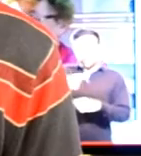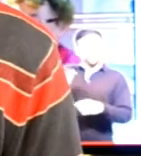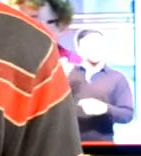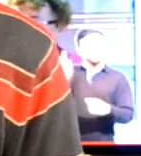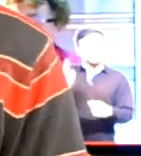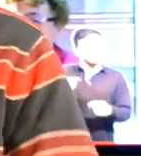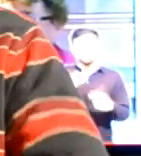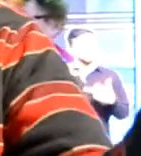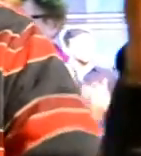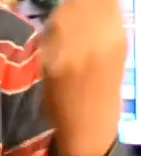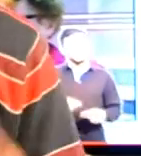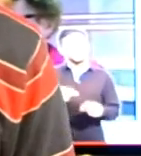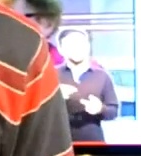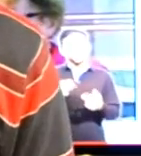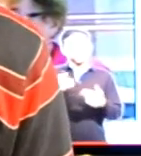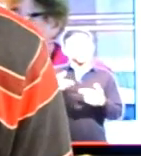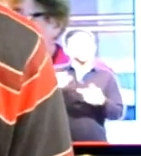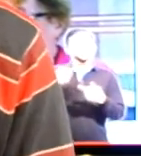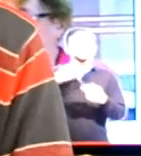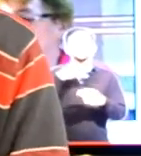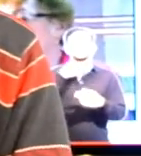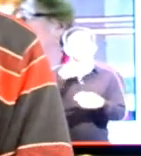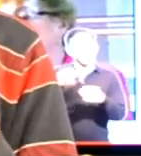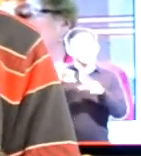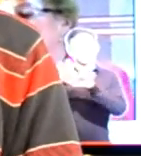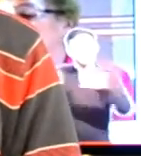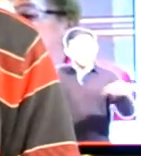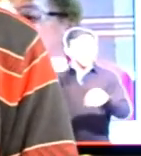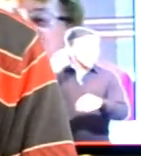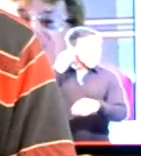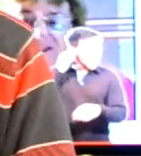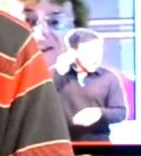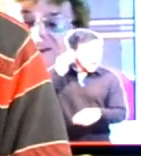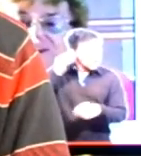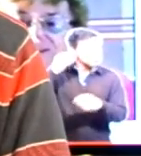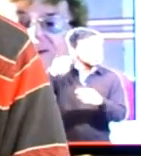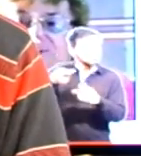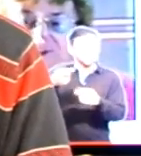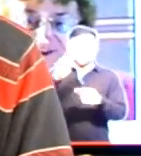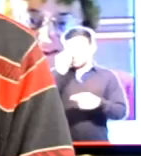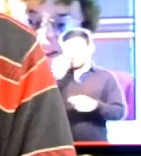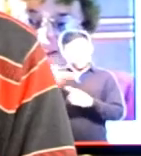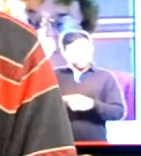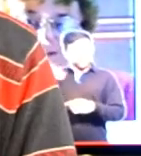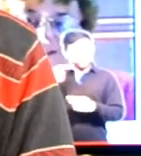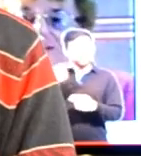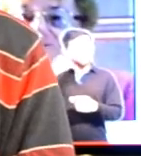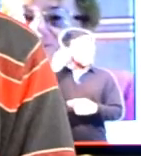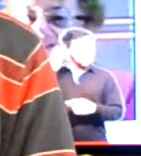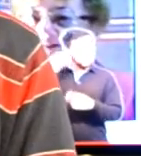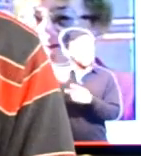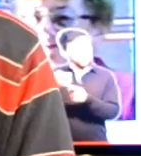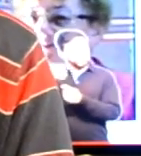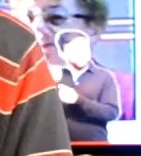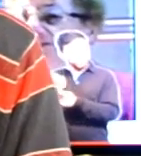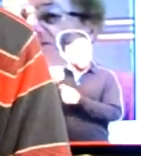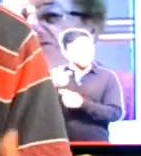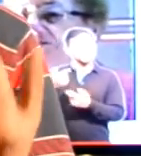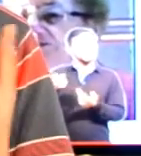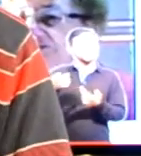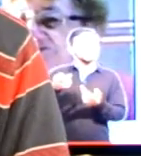por ejemplo. Ingresando, tenemos en todas las salas sistema Braille para personas